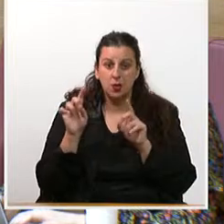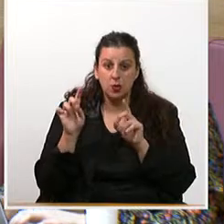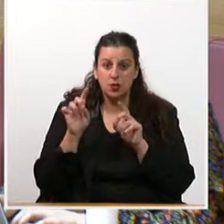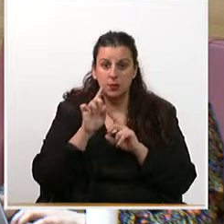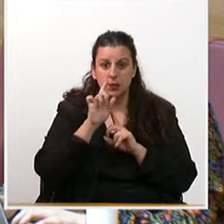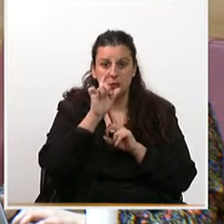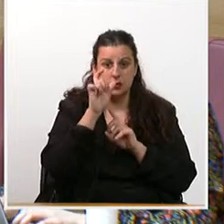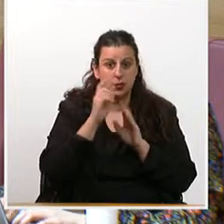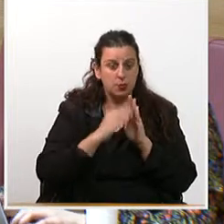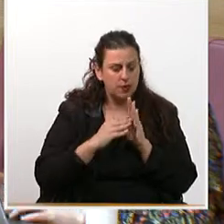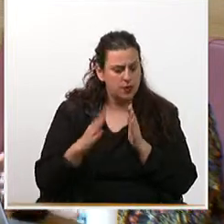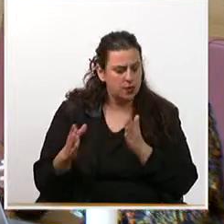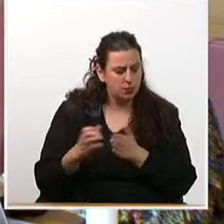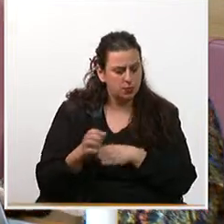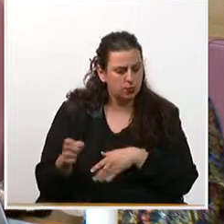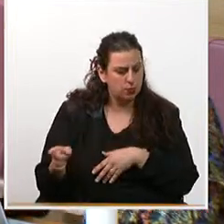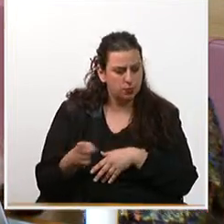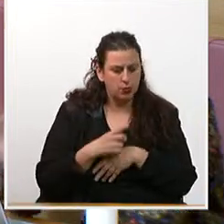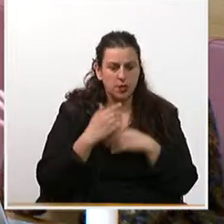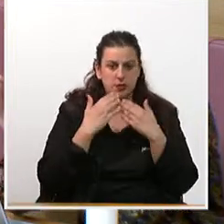comunidad valenciana